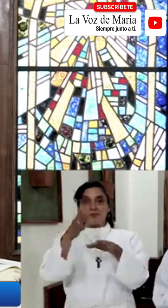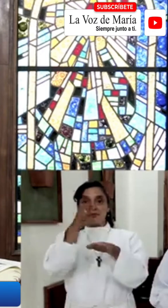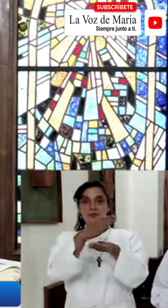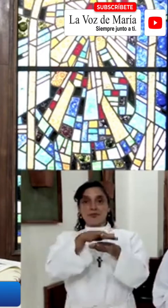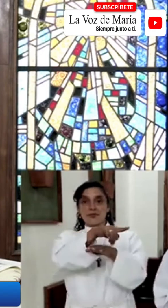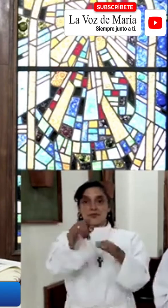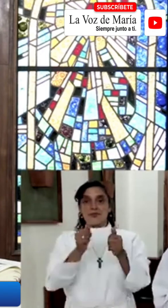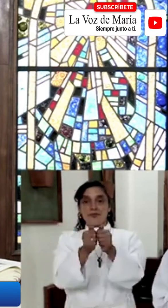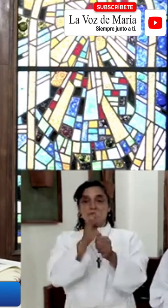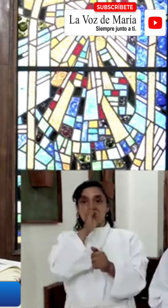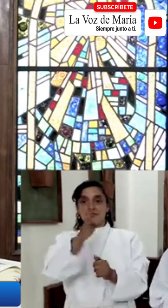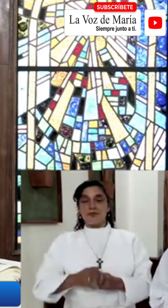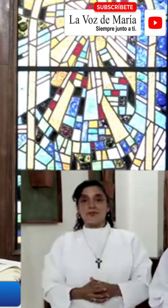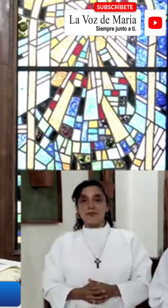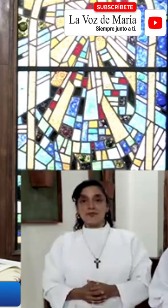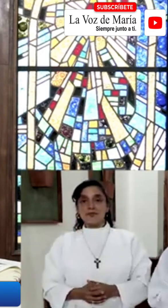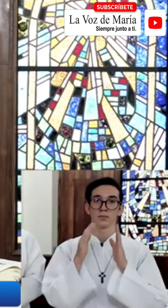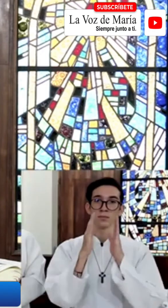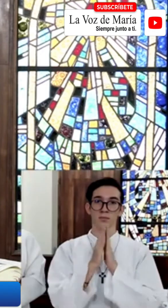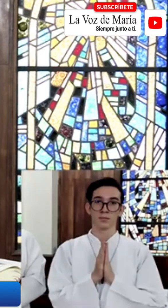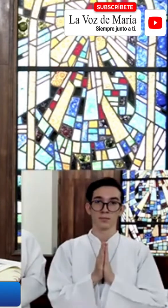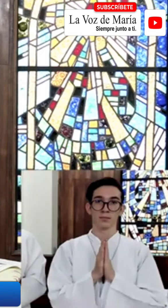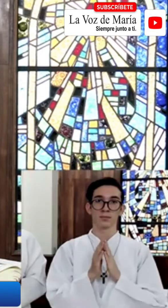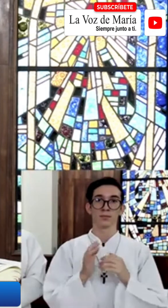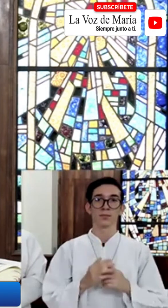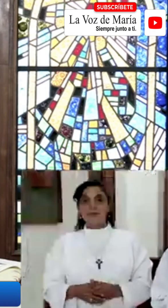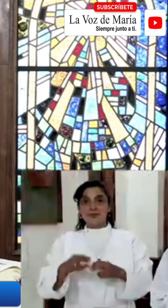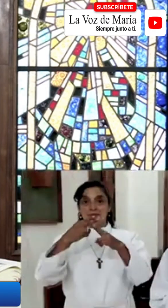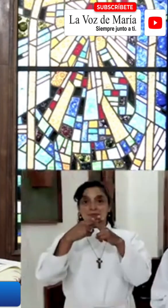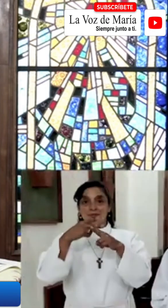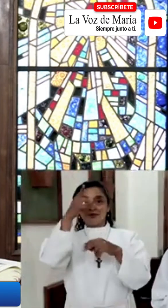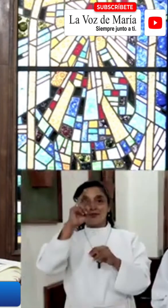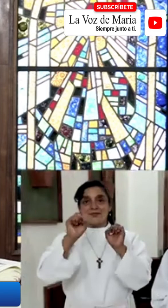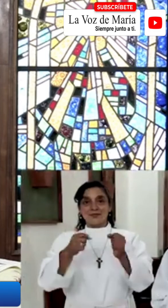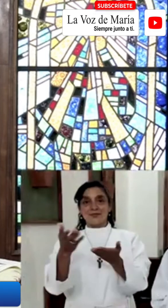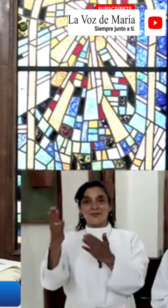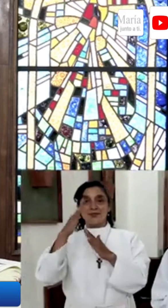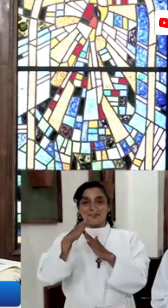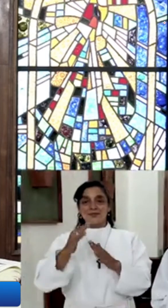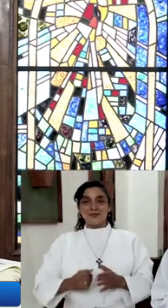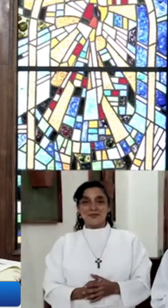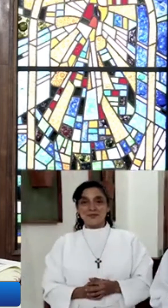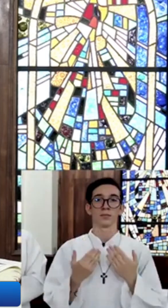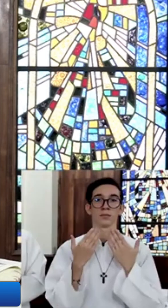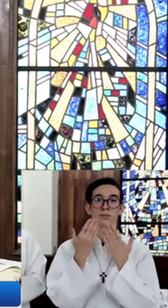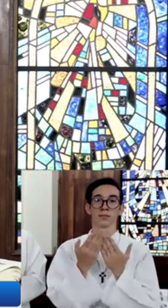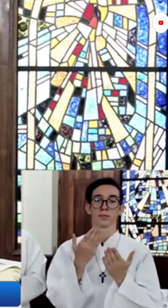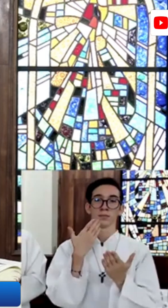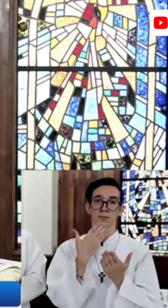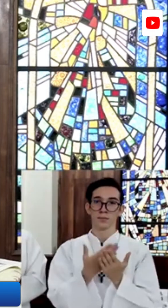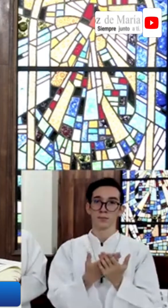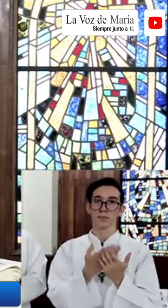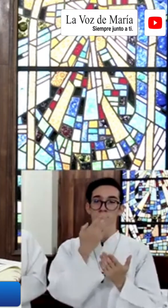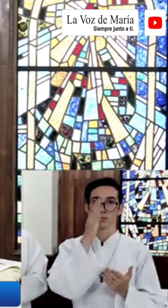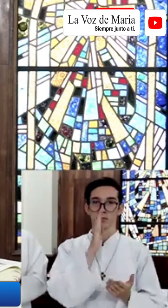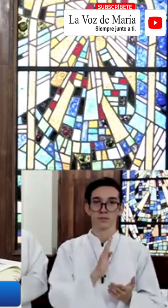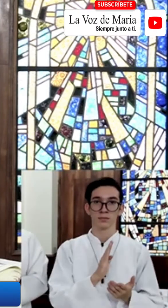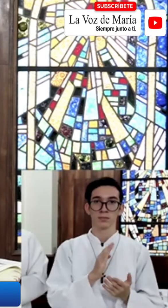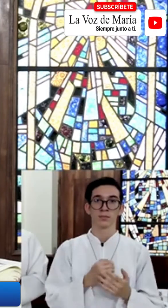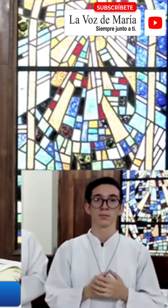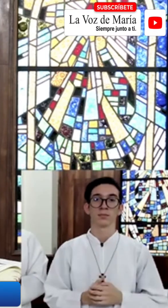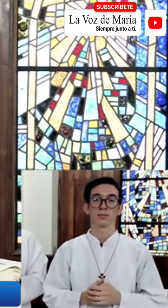descienda sobre ustedes y les acompañe siempre. Amén. En el nombre del Señor pueden ir en paz. Demos gracias a